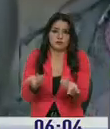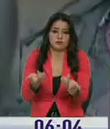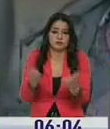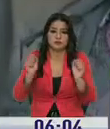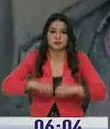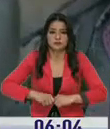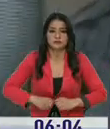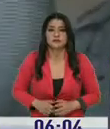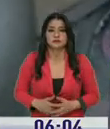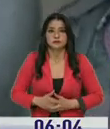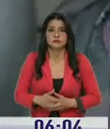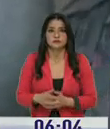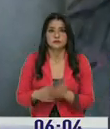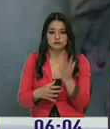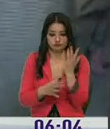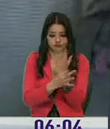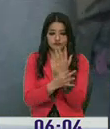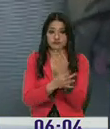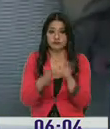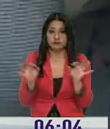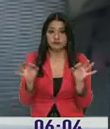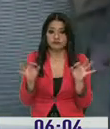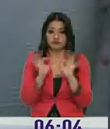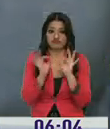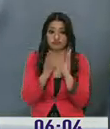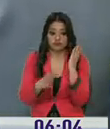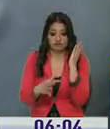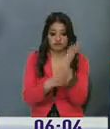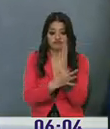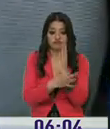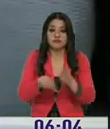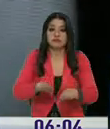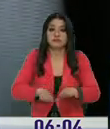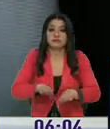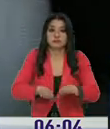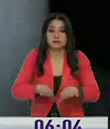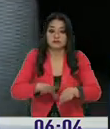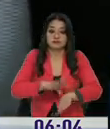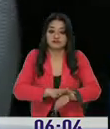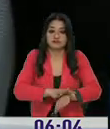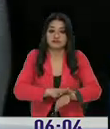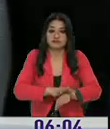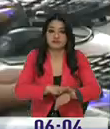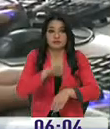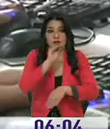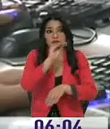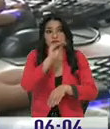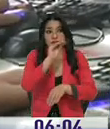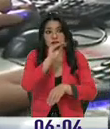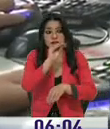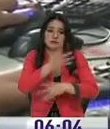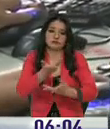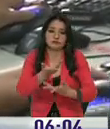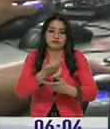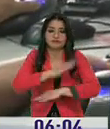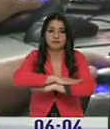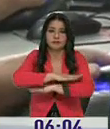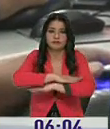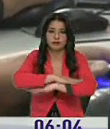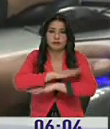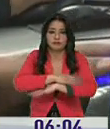el dispositivo electrónico una vez que se ha activado alto vídeo de la persona de alertas a la plataforma anclada al servicio integrado de